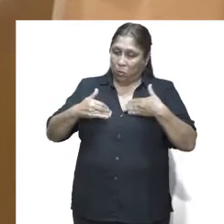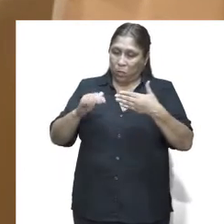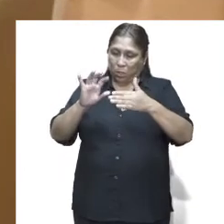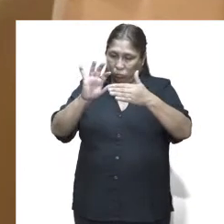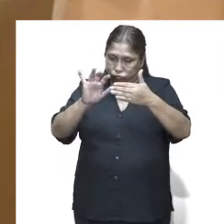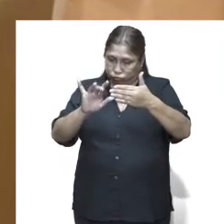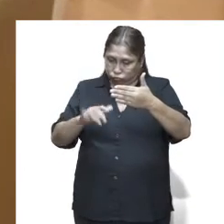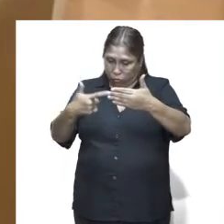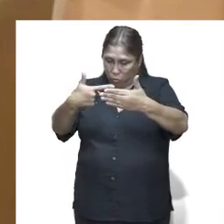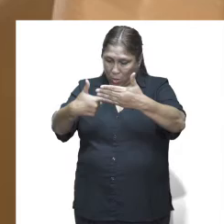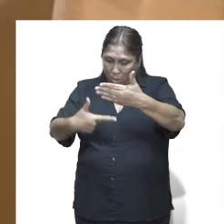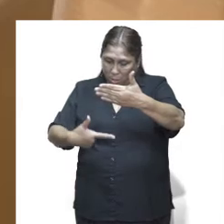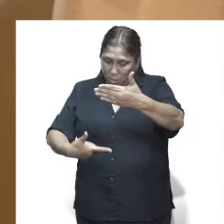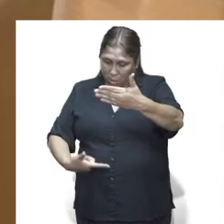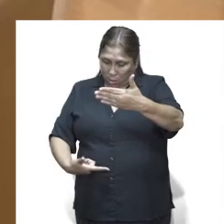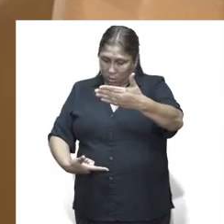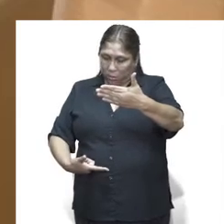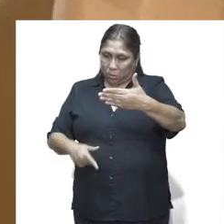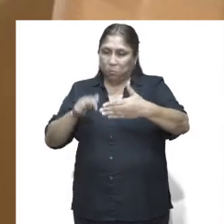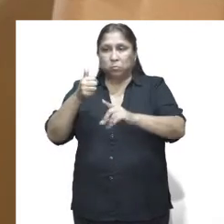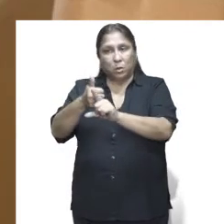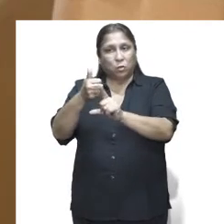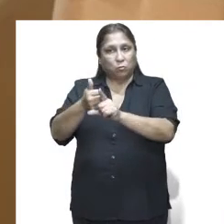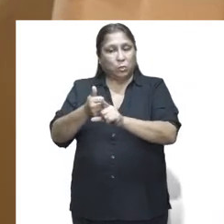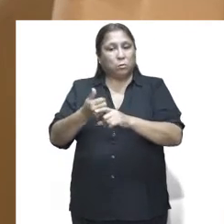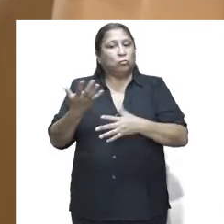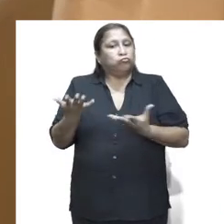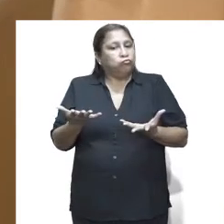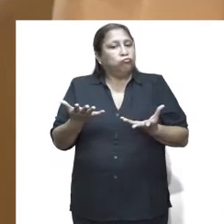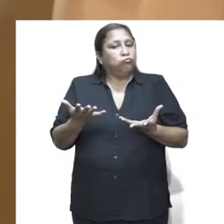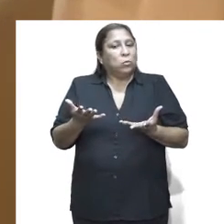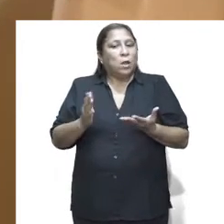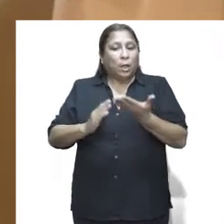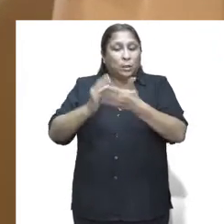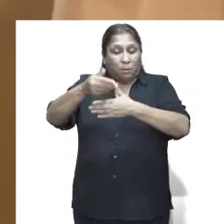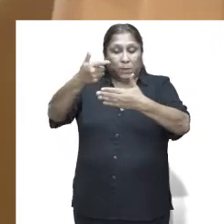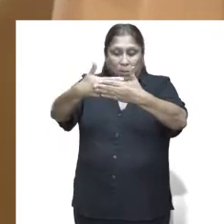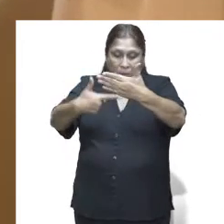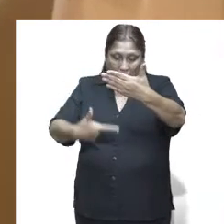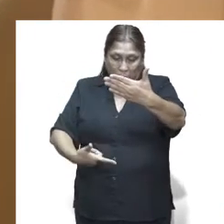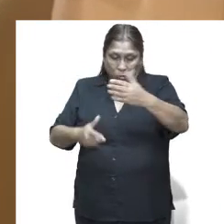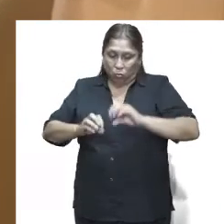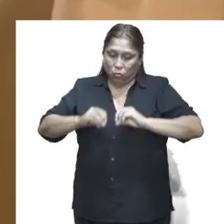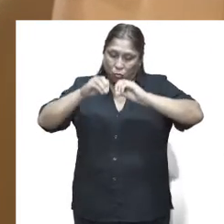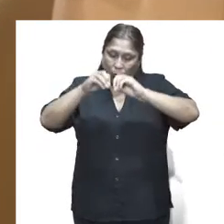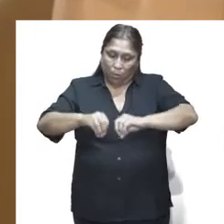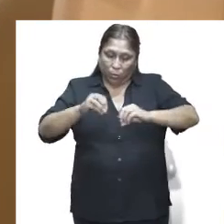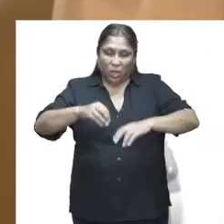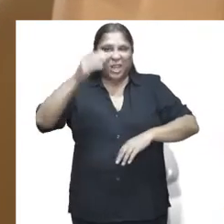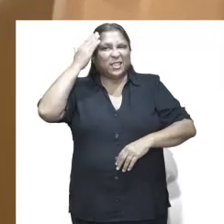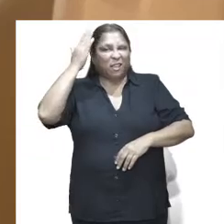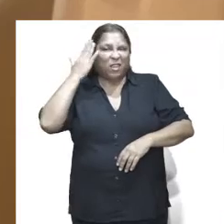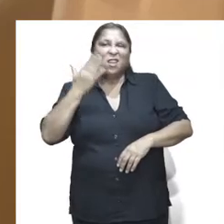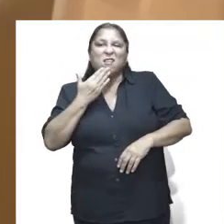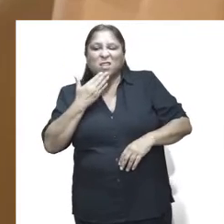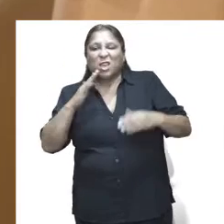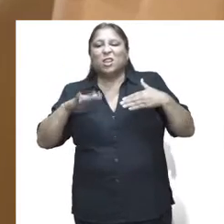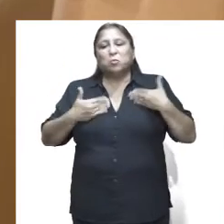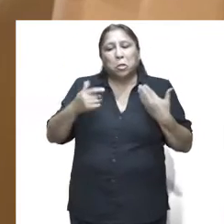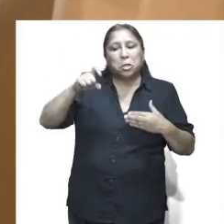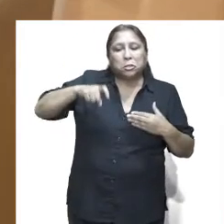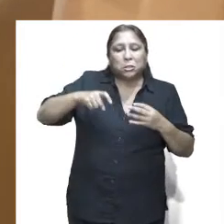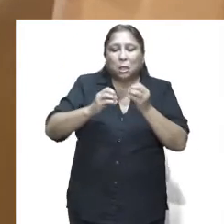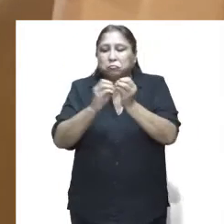registraran en la medida en que también a través de ese registro podían informarse de quienes podían necesitar